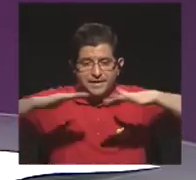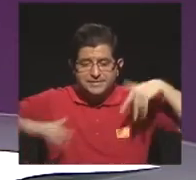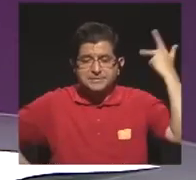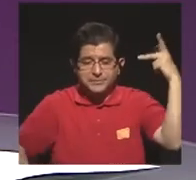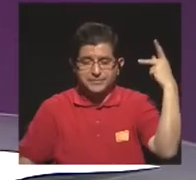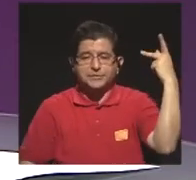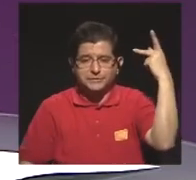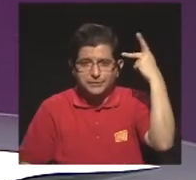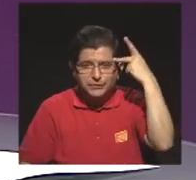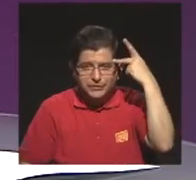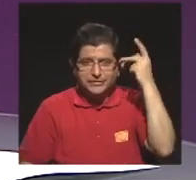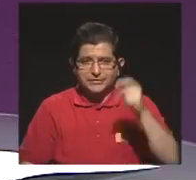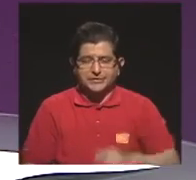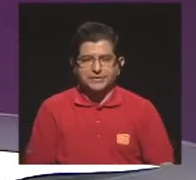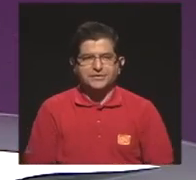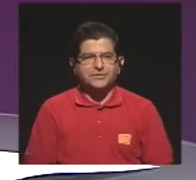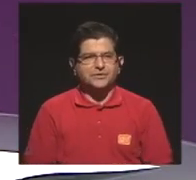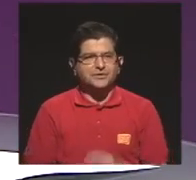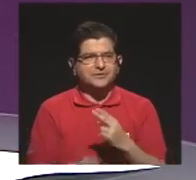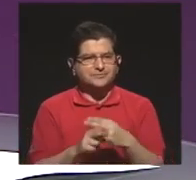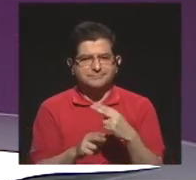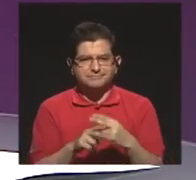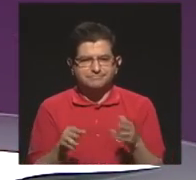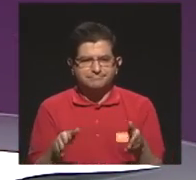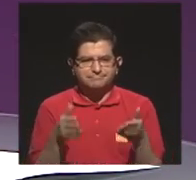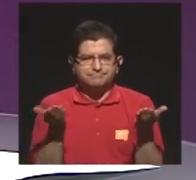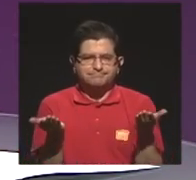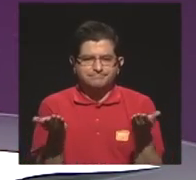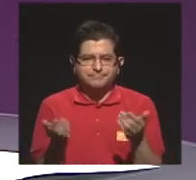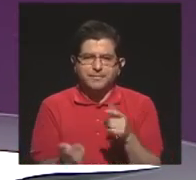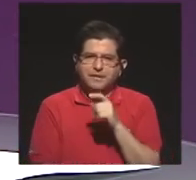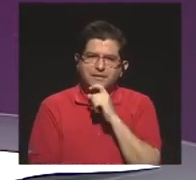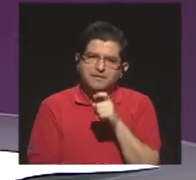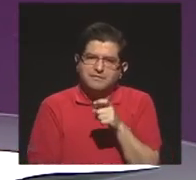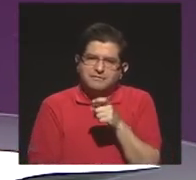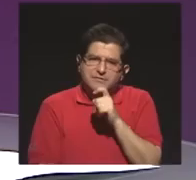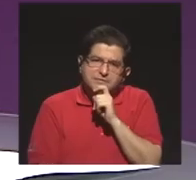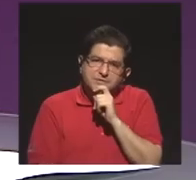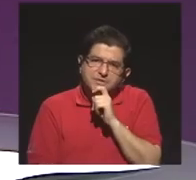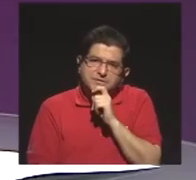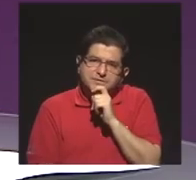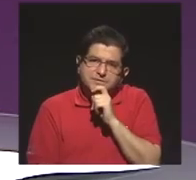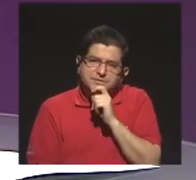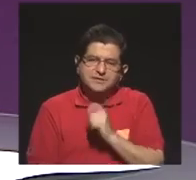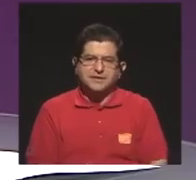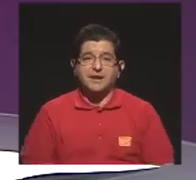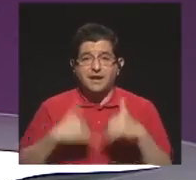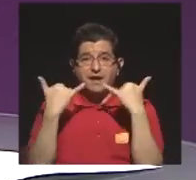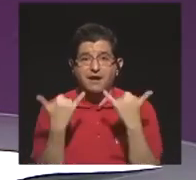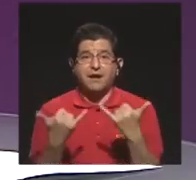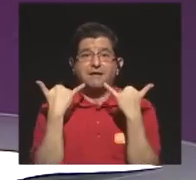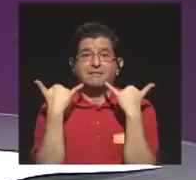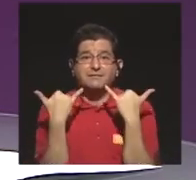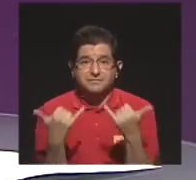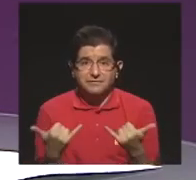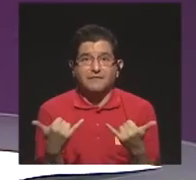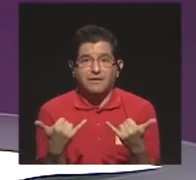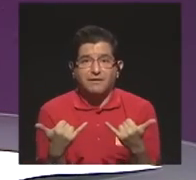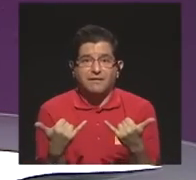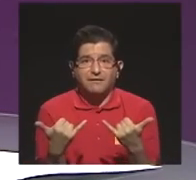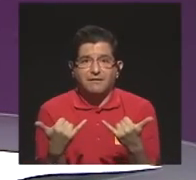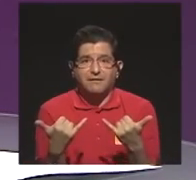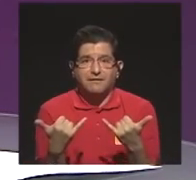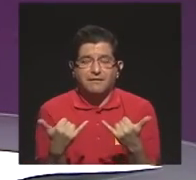un espacio, ¿cómo se llama?, difícil por la manera en el cual actualmente